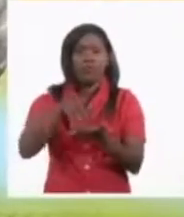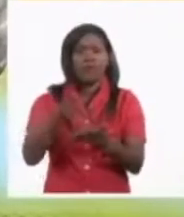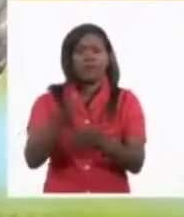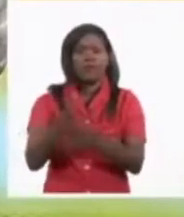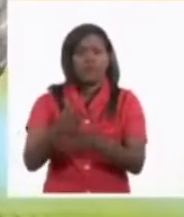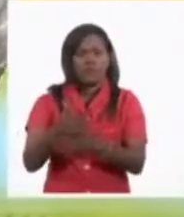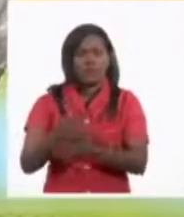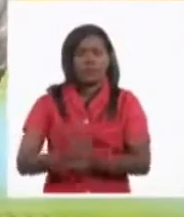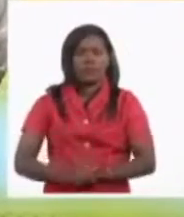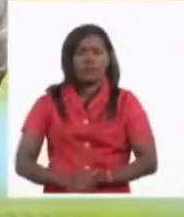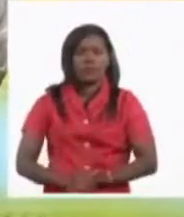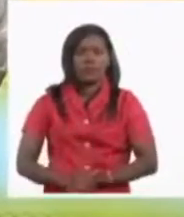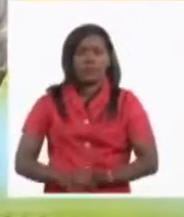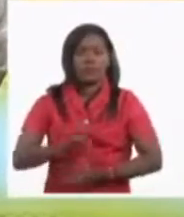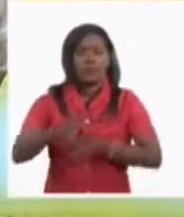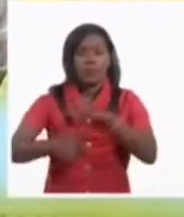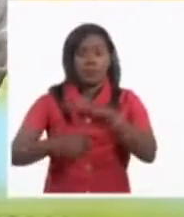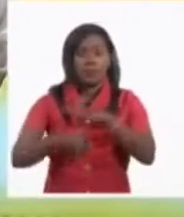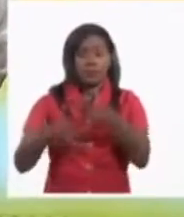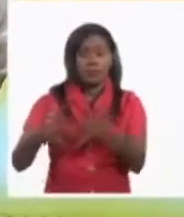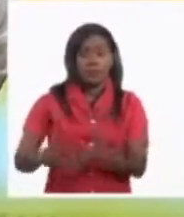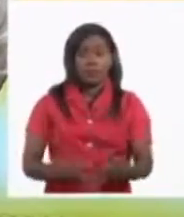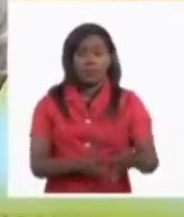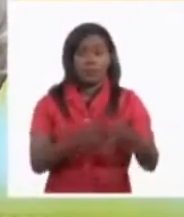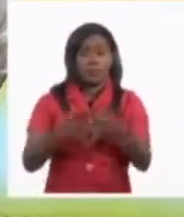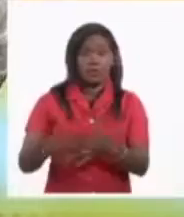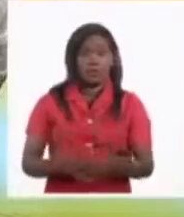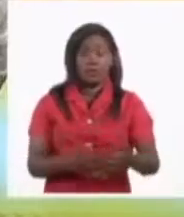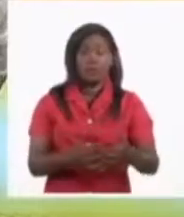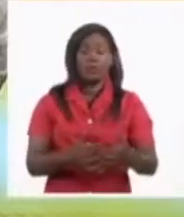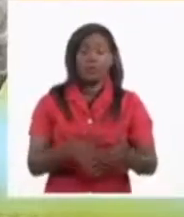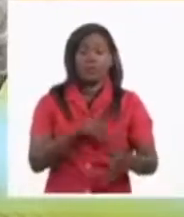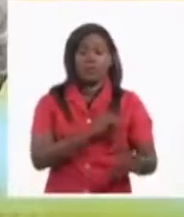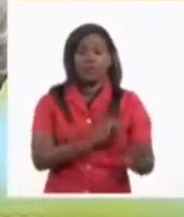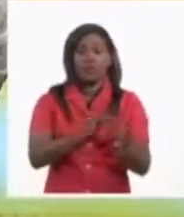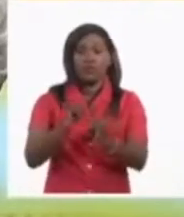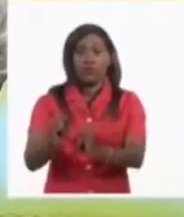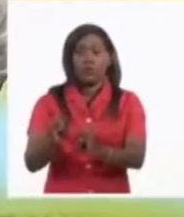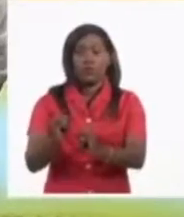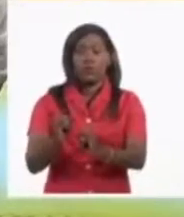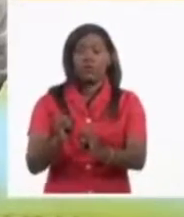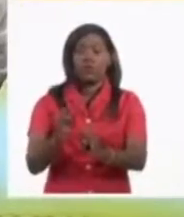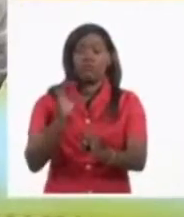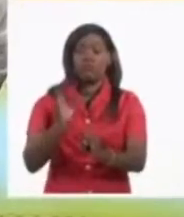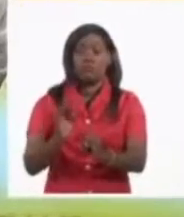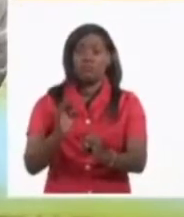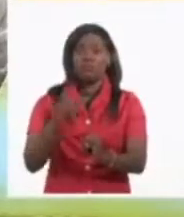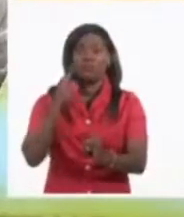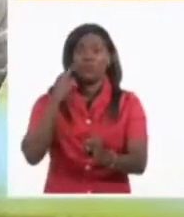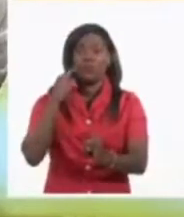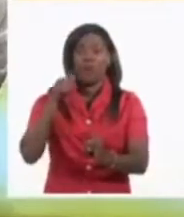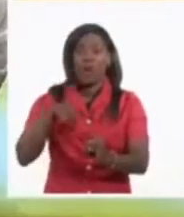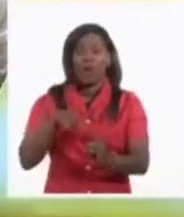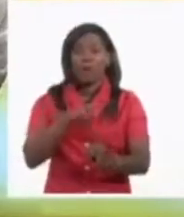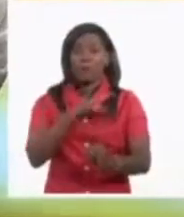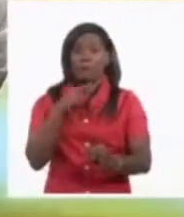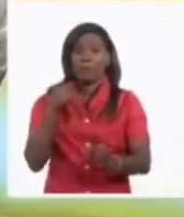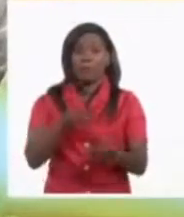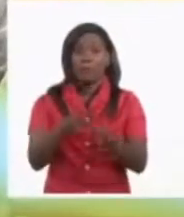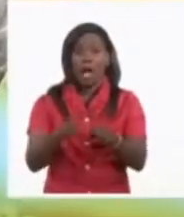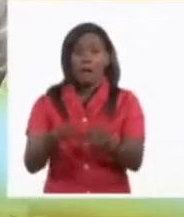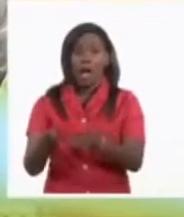Collier. El presidente de Estados Unidos, Joseph Biden, informó una pérdida sustancial de vidas en